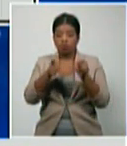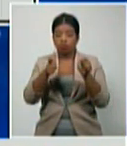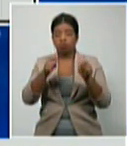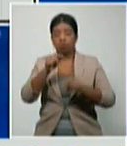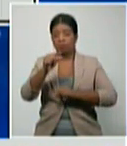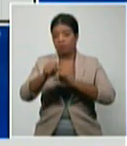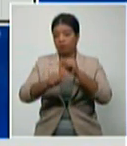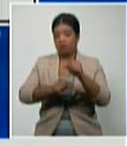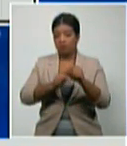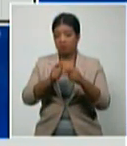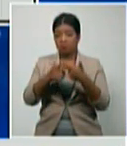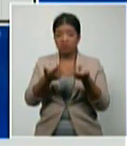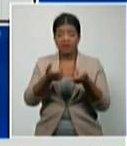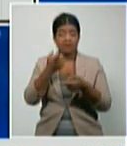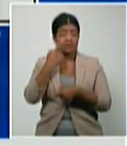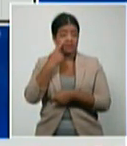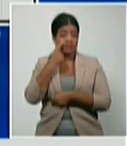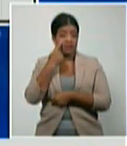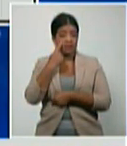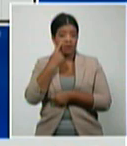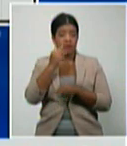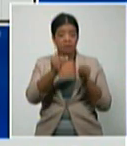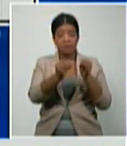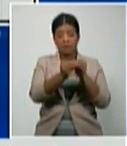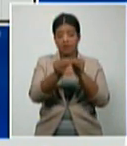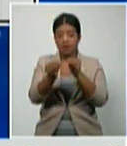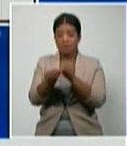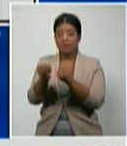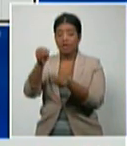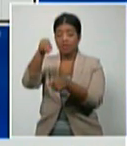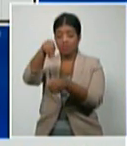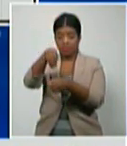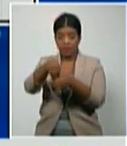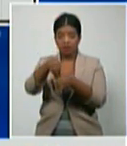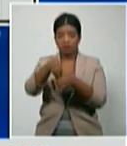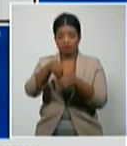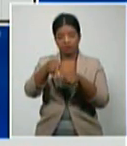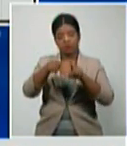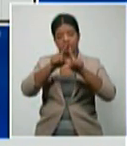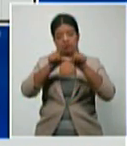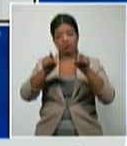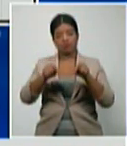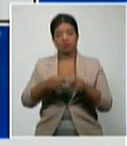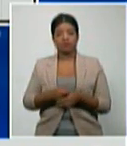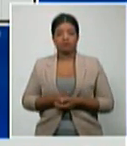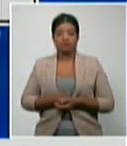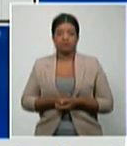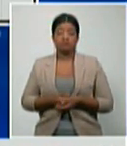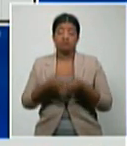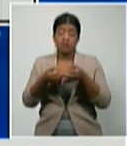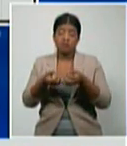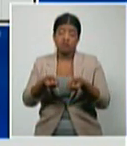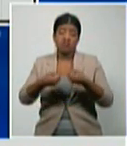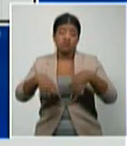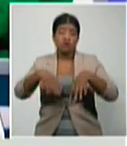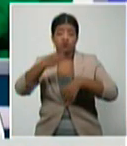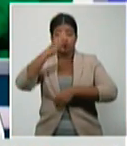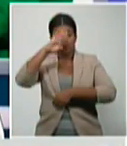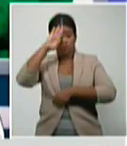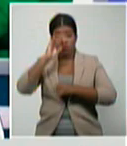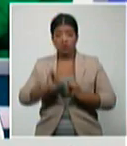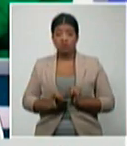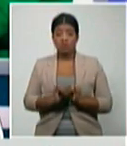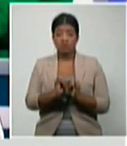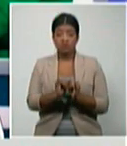cual habla de transmisión en nuestro territorio. Esta es la situación de Cuba y hoy de